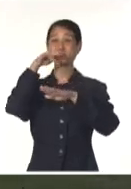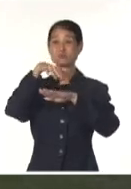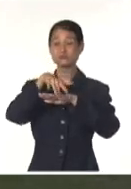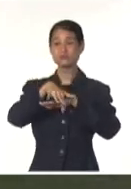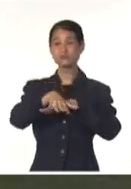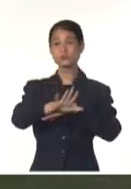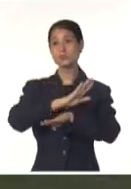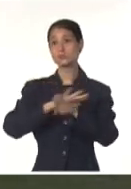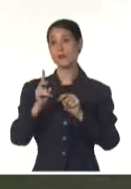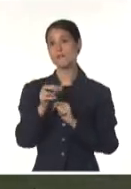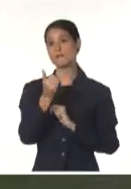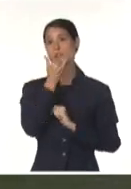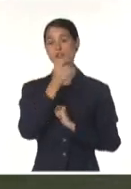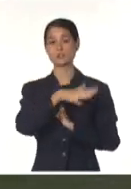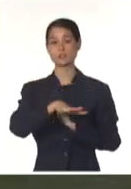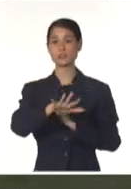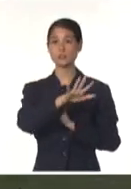históricamente